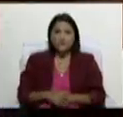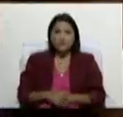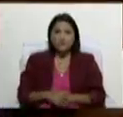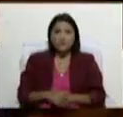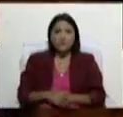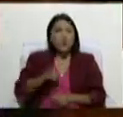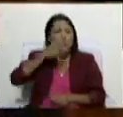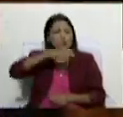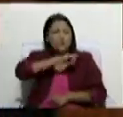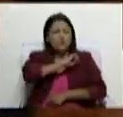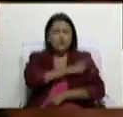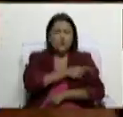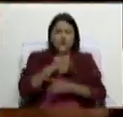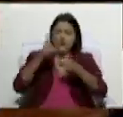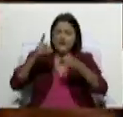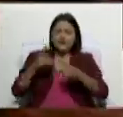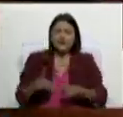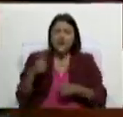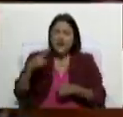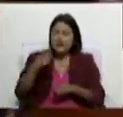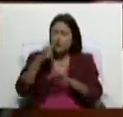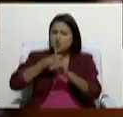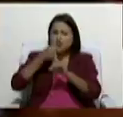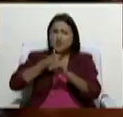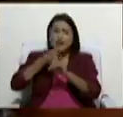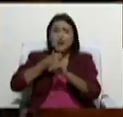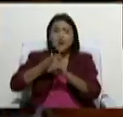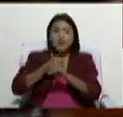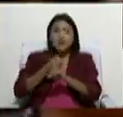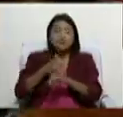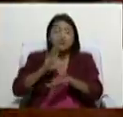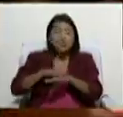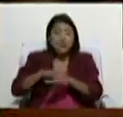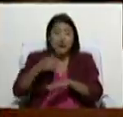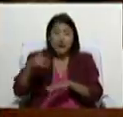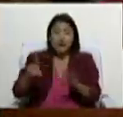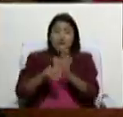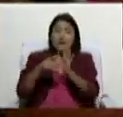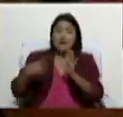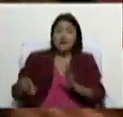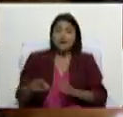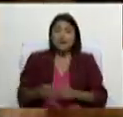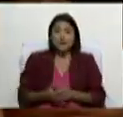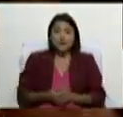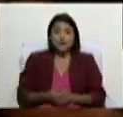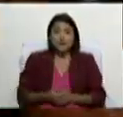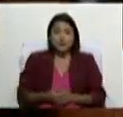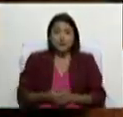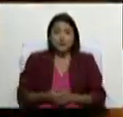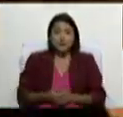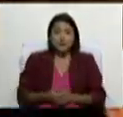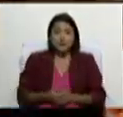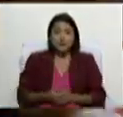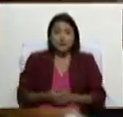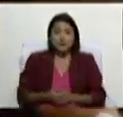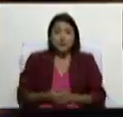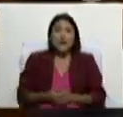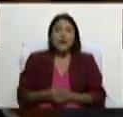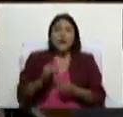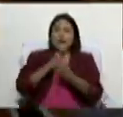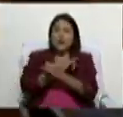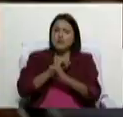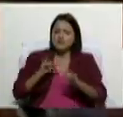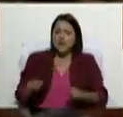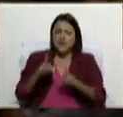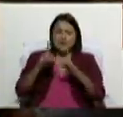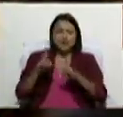moral irreductible, bueno, luchando por el derecho a existir, luchando por el derecho a la autodeterminación. Y